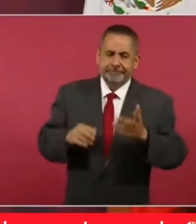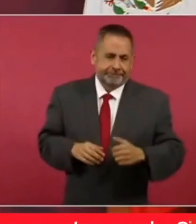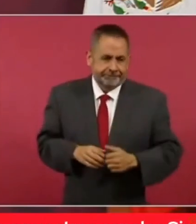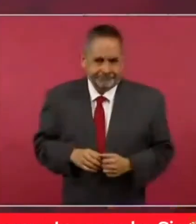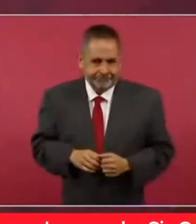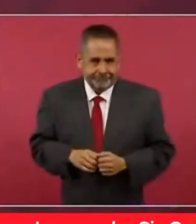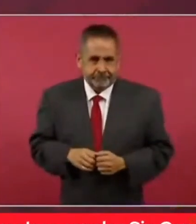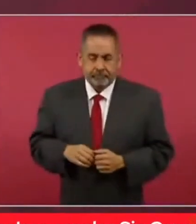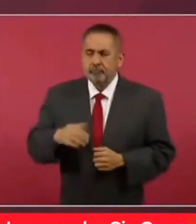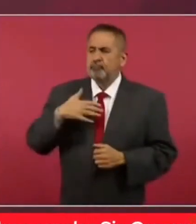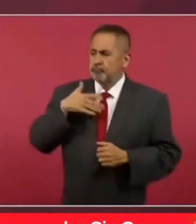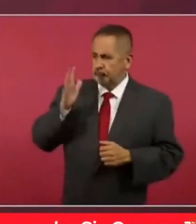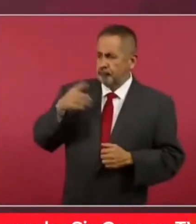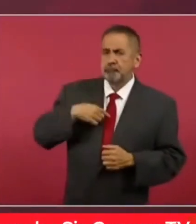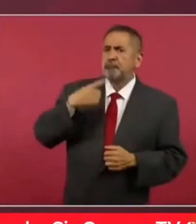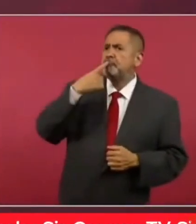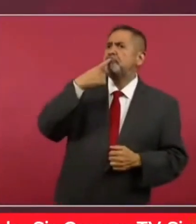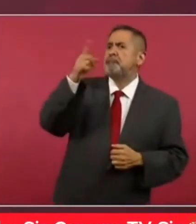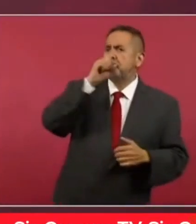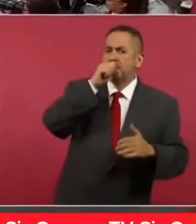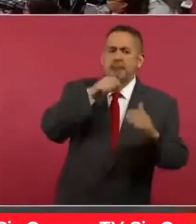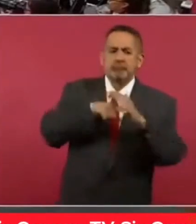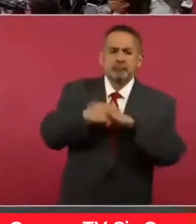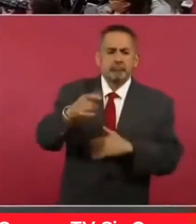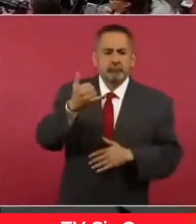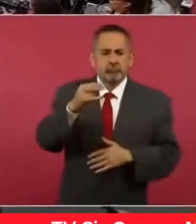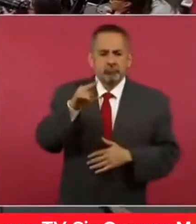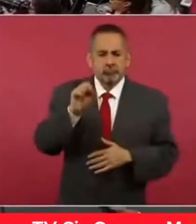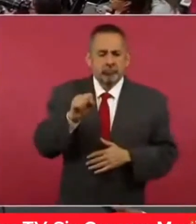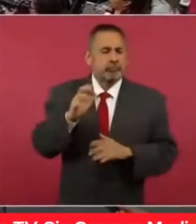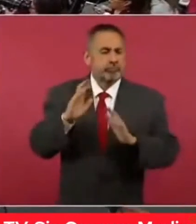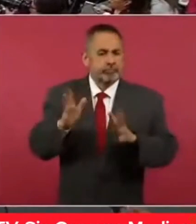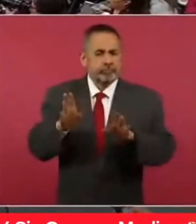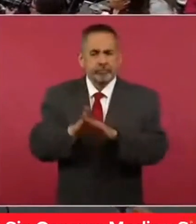que ella denunció a Yunes,